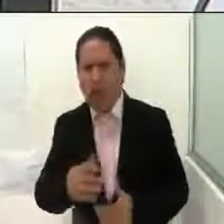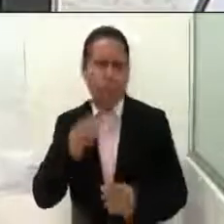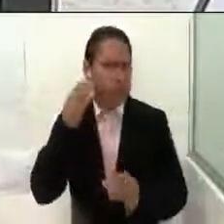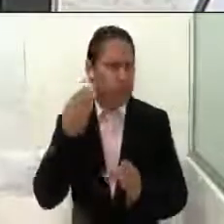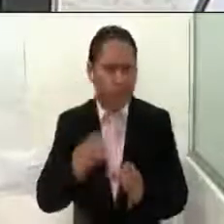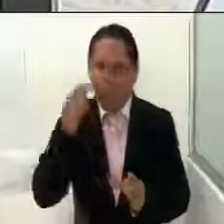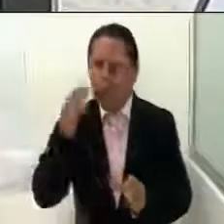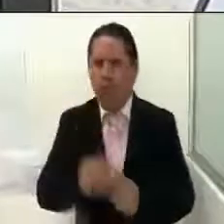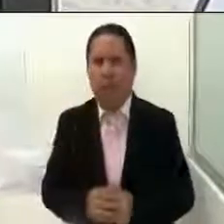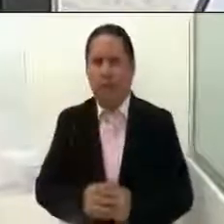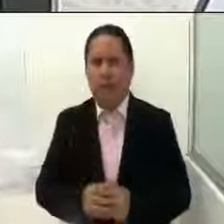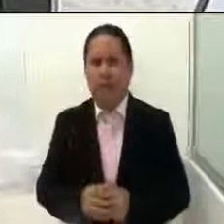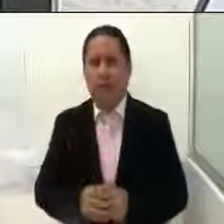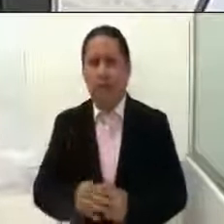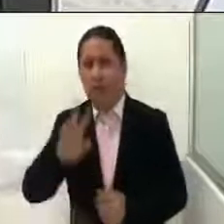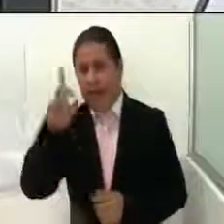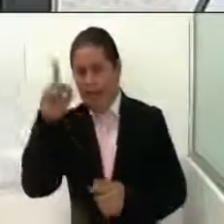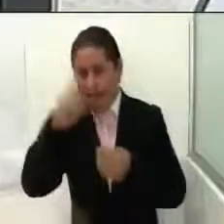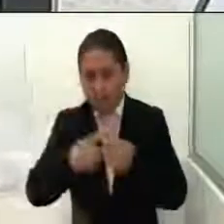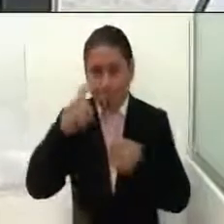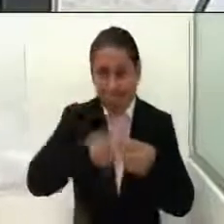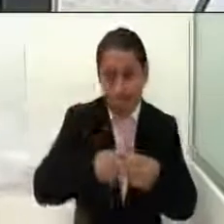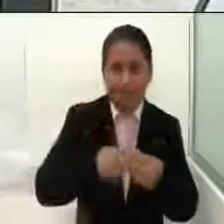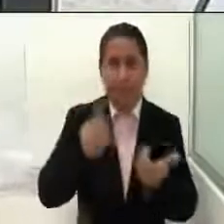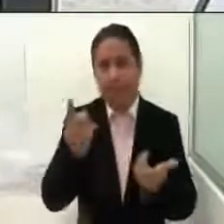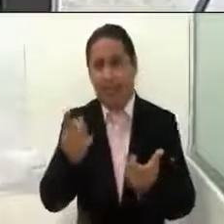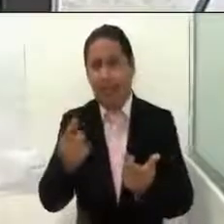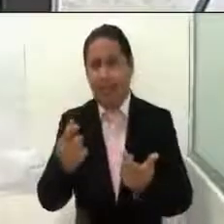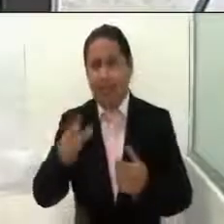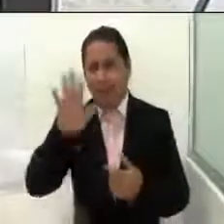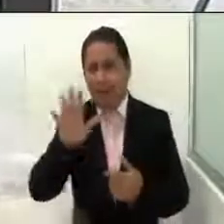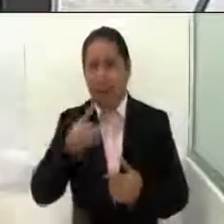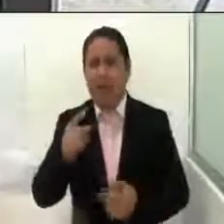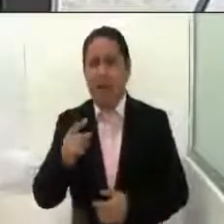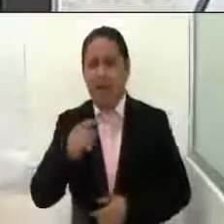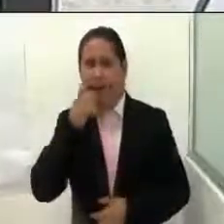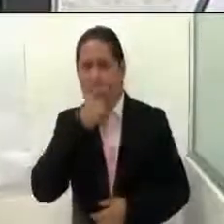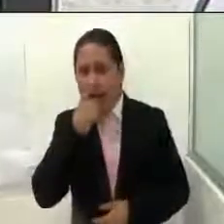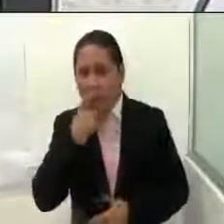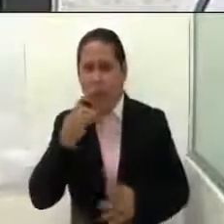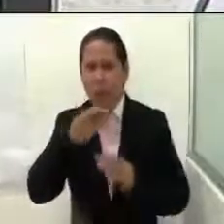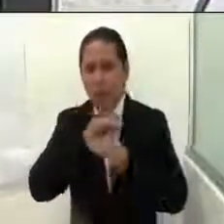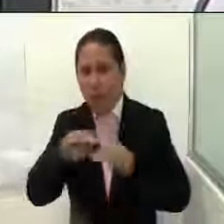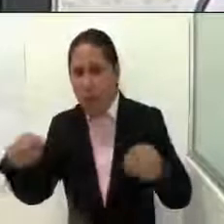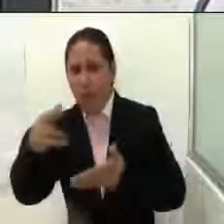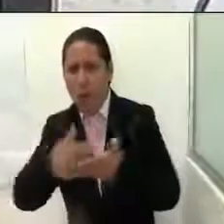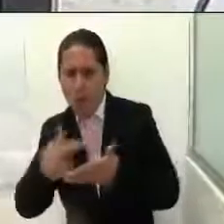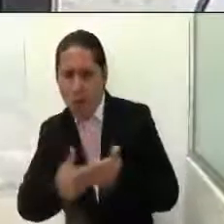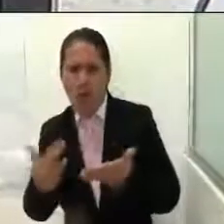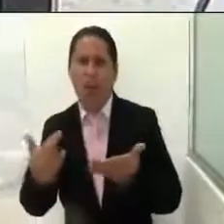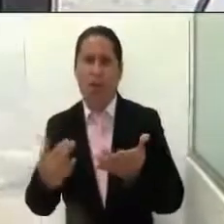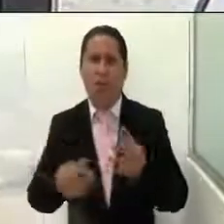en los candados de seguridad que cuentan como filtros de agua en las firmas electrónicas que cazan